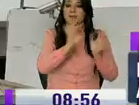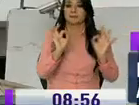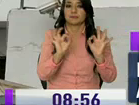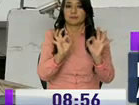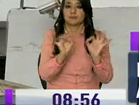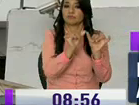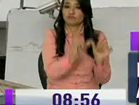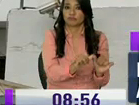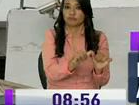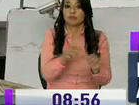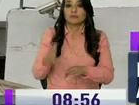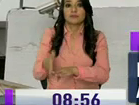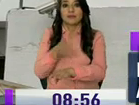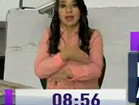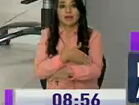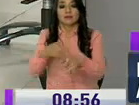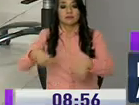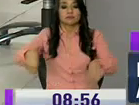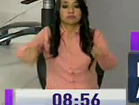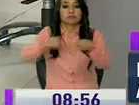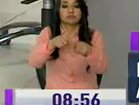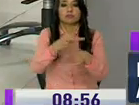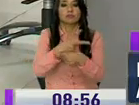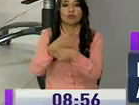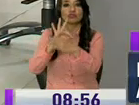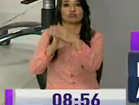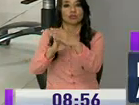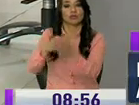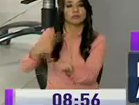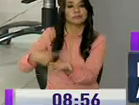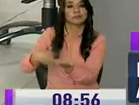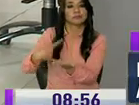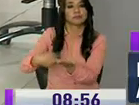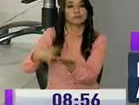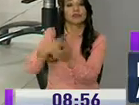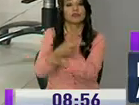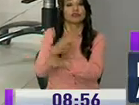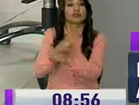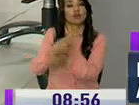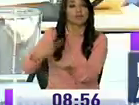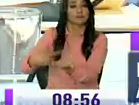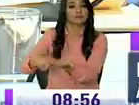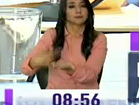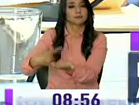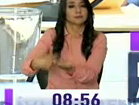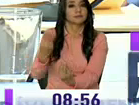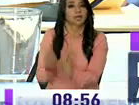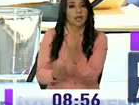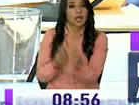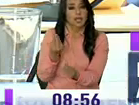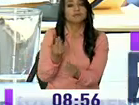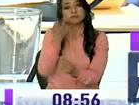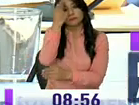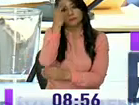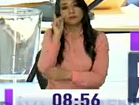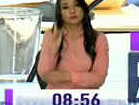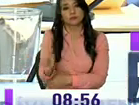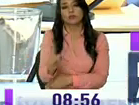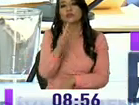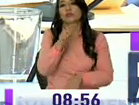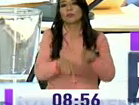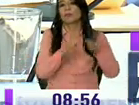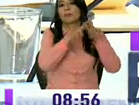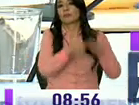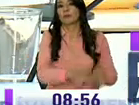destituidos. Luego de 2 horas de un intenso debate, en el que el Consejo de Participación Ciudadana y Control Social resolvió que no podría